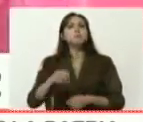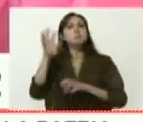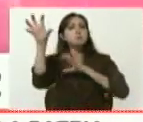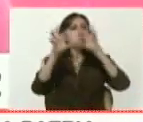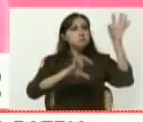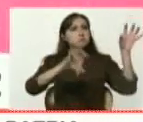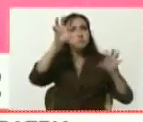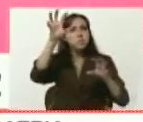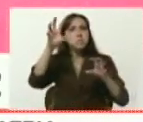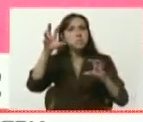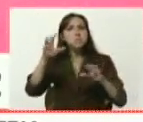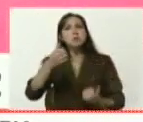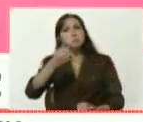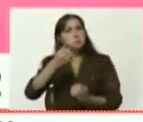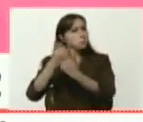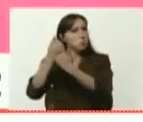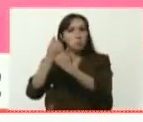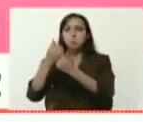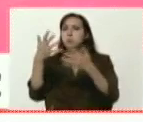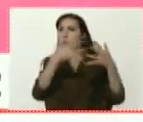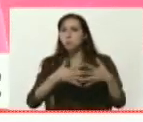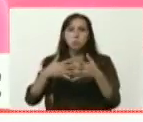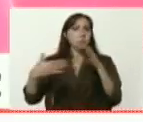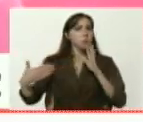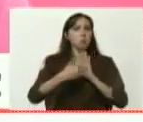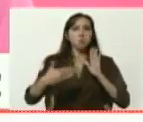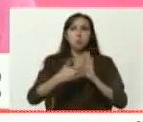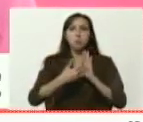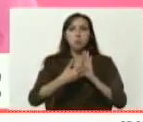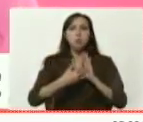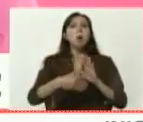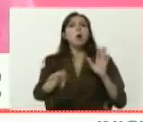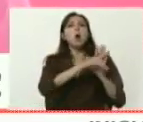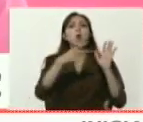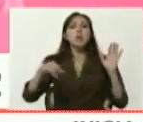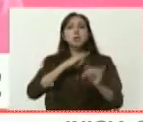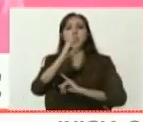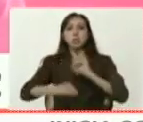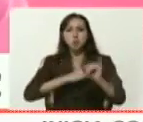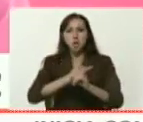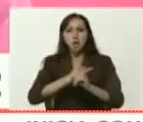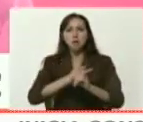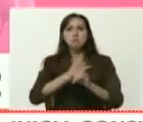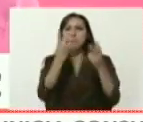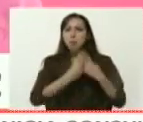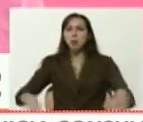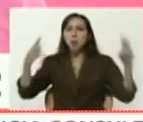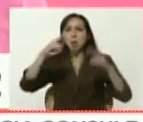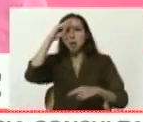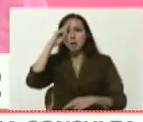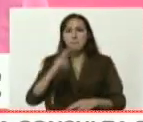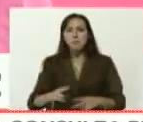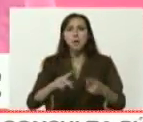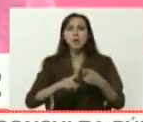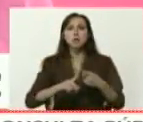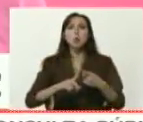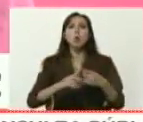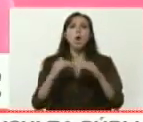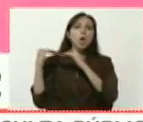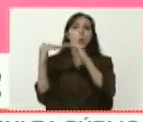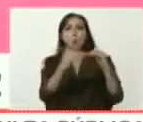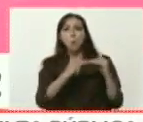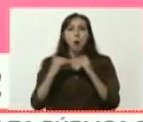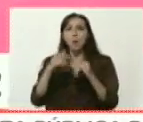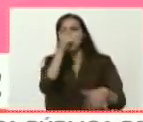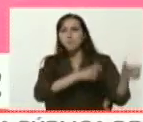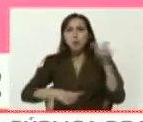en principios esenciales del derecho internacional, como el principio al respeto a los estados soberanos, a la igualdad de estados